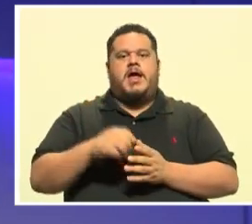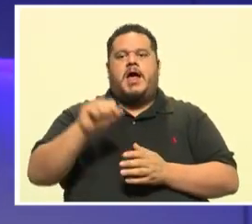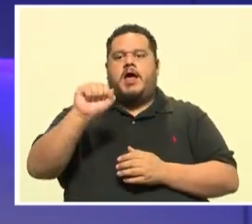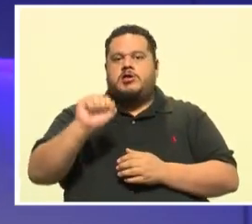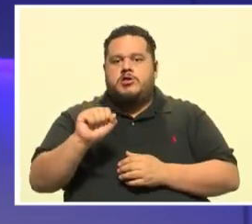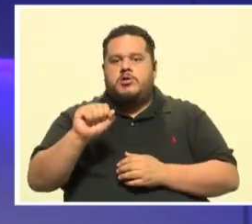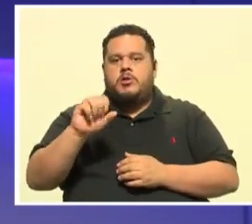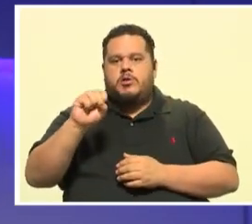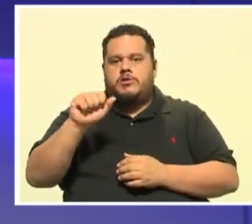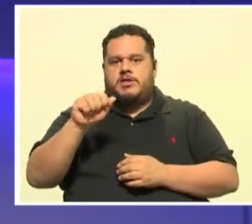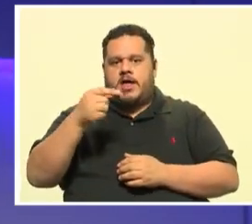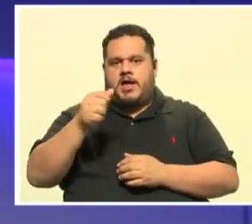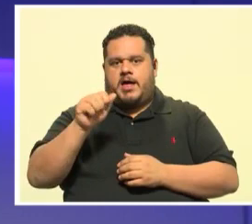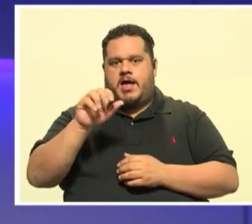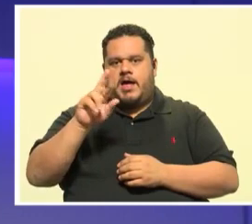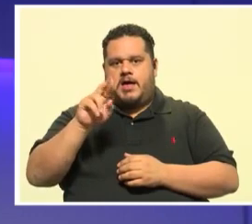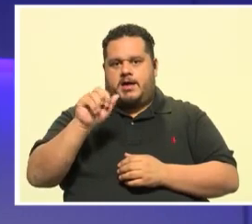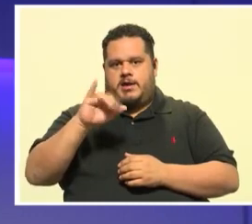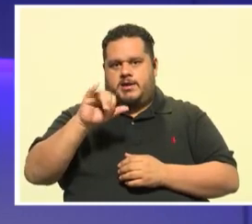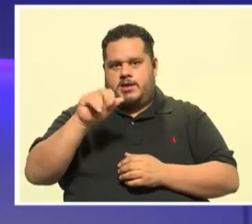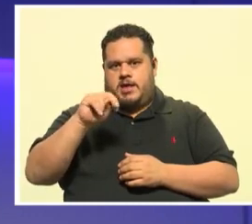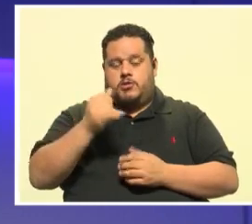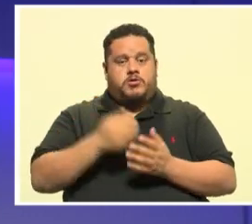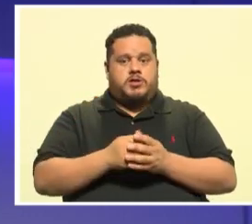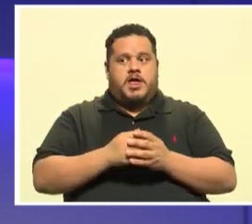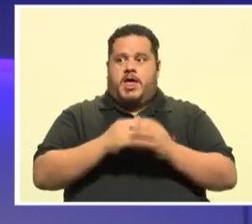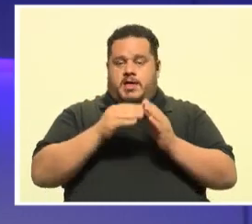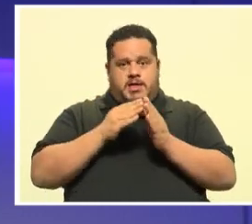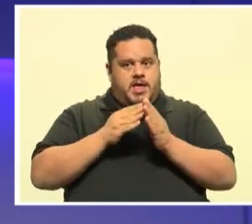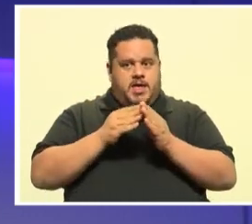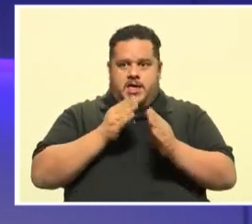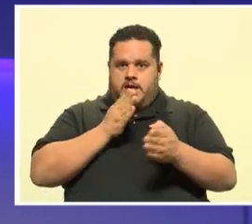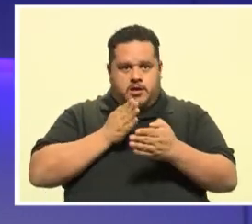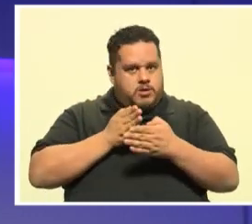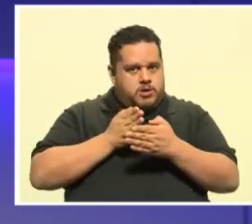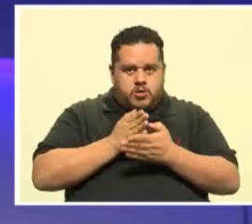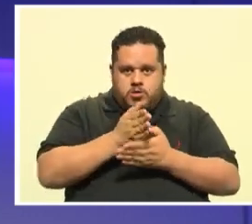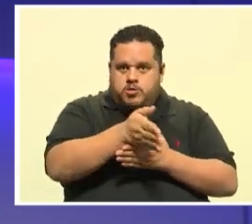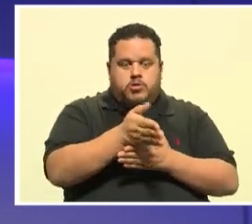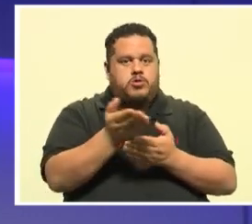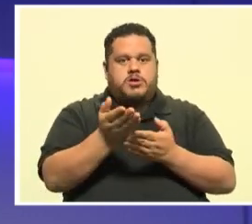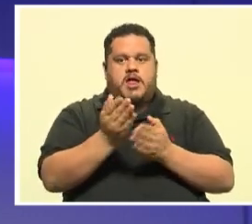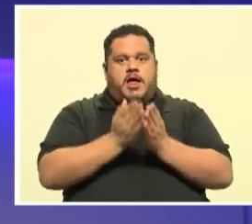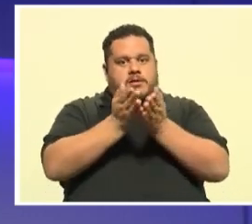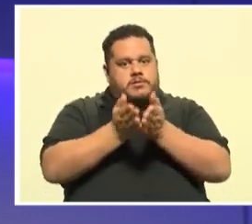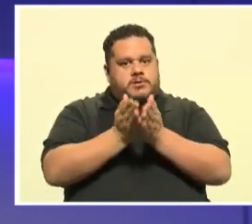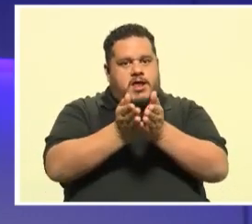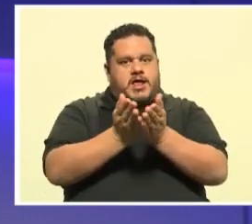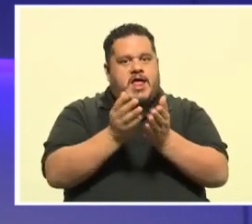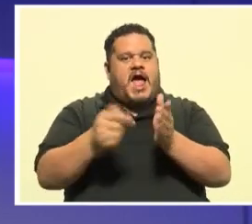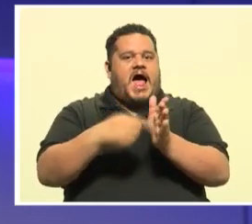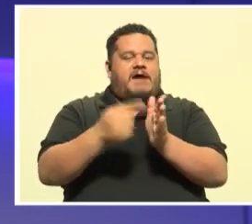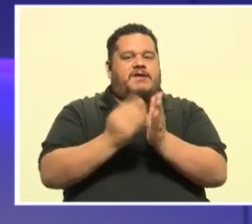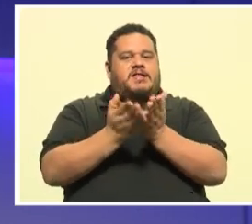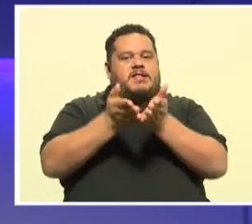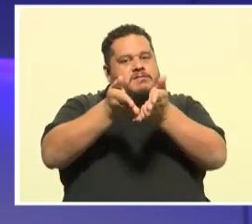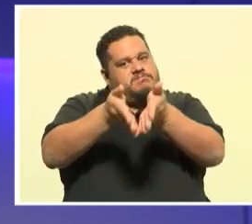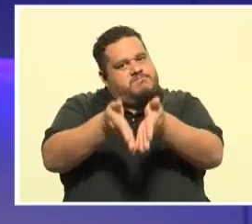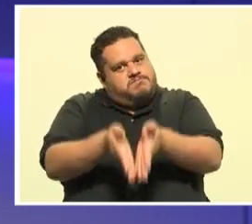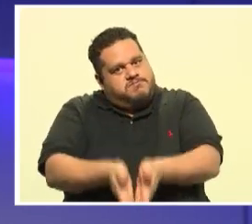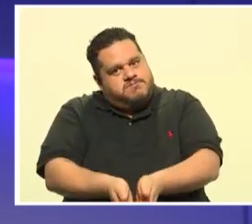de refugiados iraquíes, somalíes, libios, subsaharianos cruzando el Mediterráneo